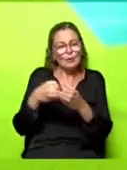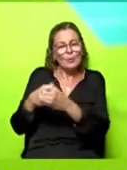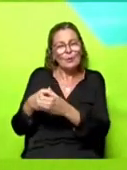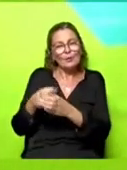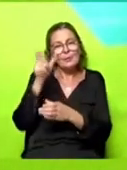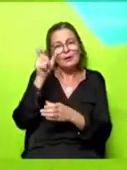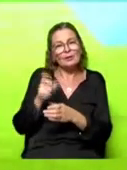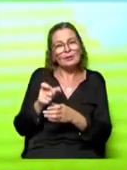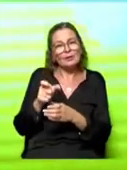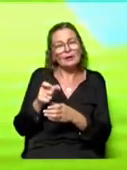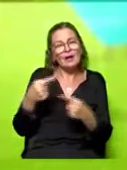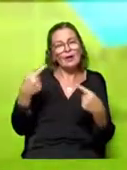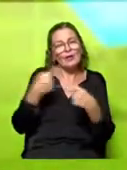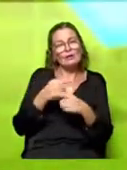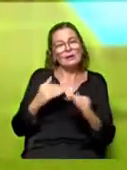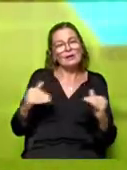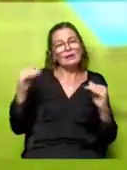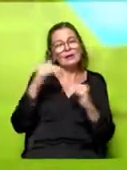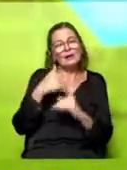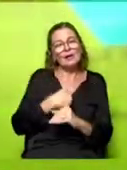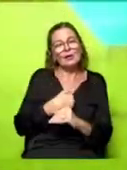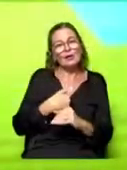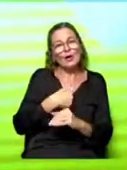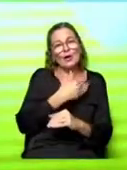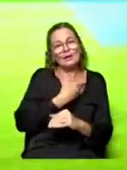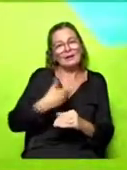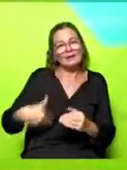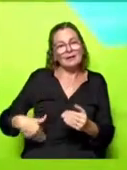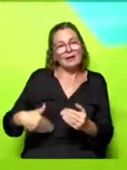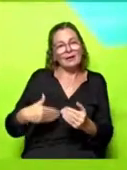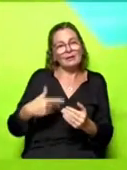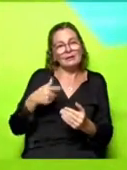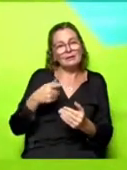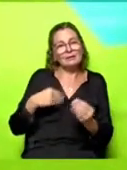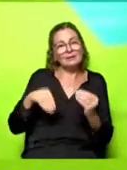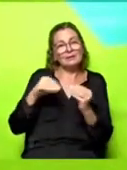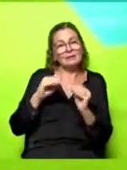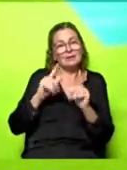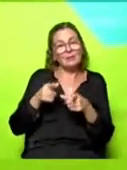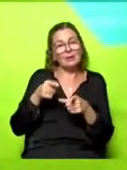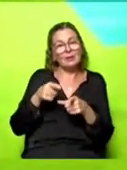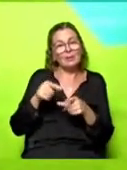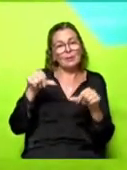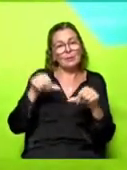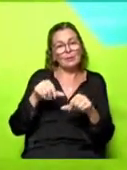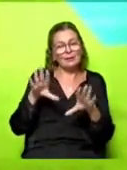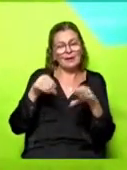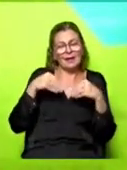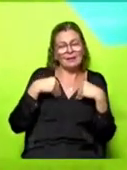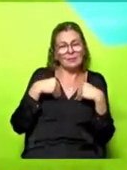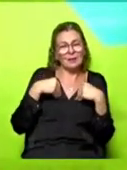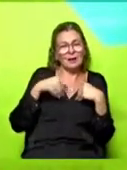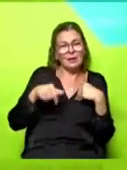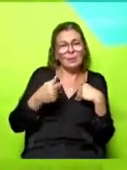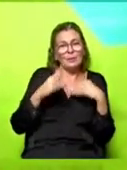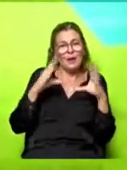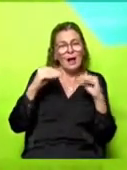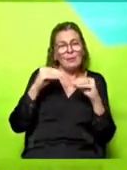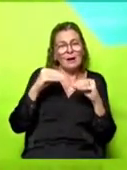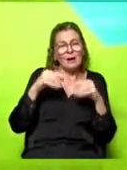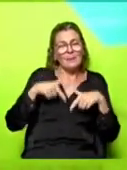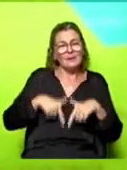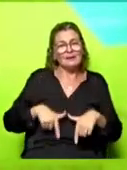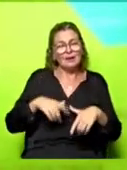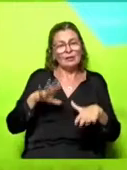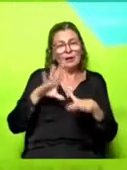que tratan de combatir la desigualdad sea el rol que tiene que cumplir un Estado, y es aún más injusto que nosotros tengamos que tolerar que después se venga a hablar de si el Ministerio de Desarrollo